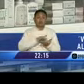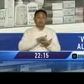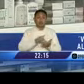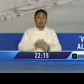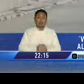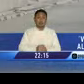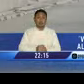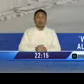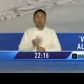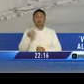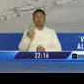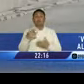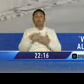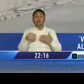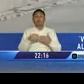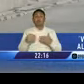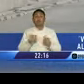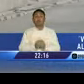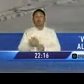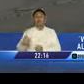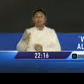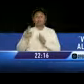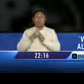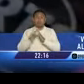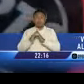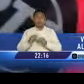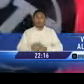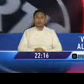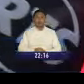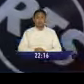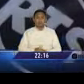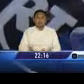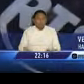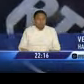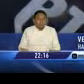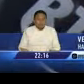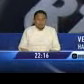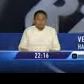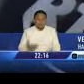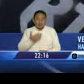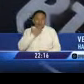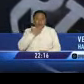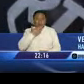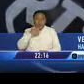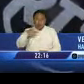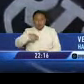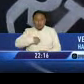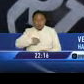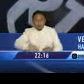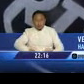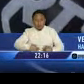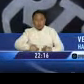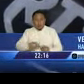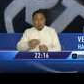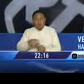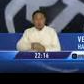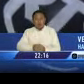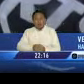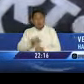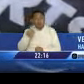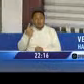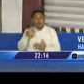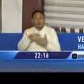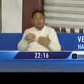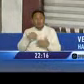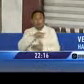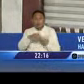y hasta $2 en cada una de las viviendas. Imagínense dónde, en qué país estamos para pagar $2 semanal cada casa.